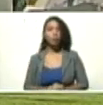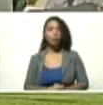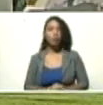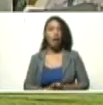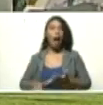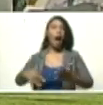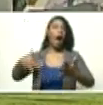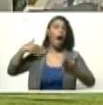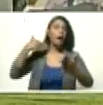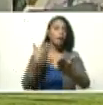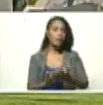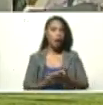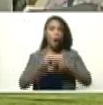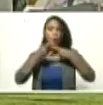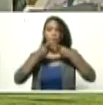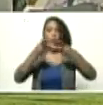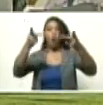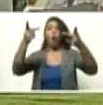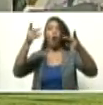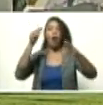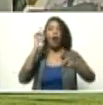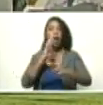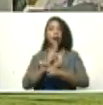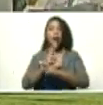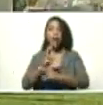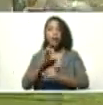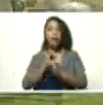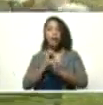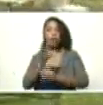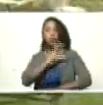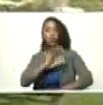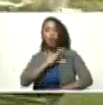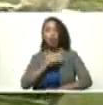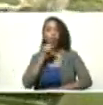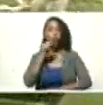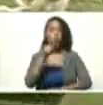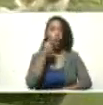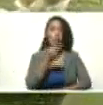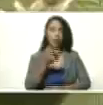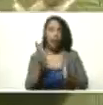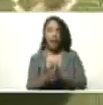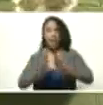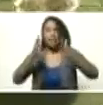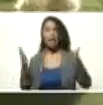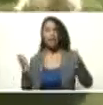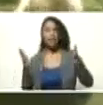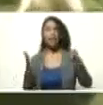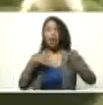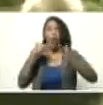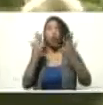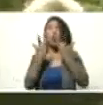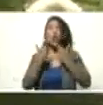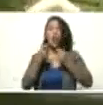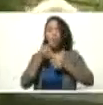hasta la gran difusión en las redes sociales de eso que tú dices, la inmensa, colorida y